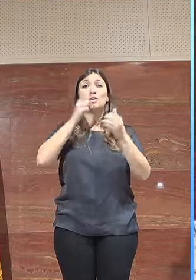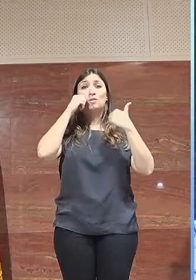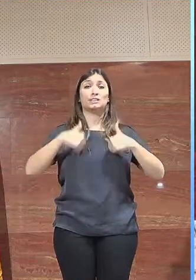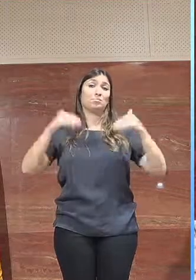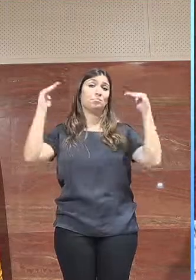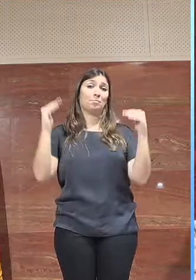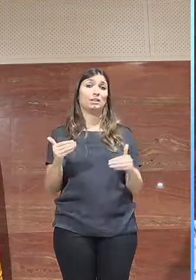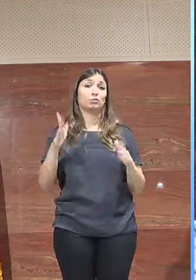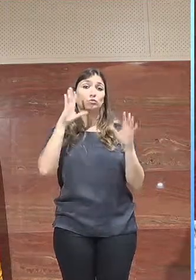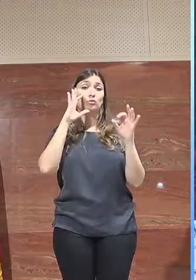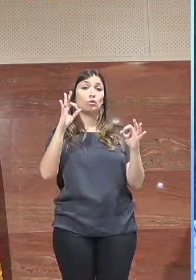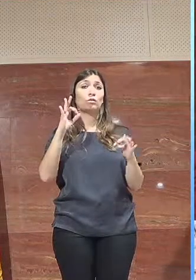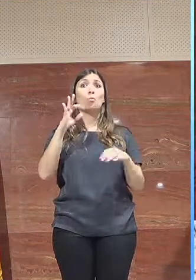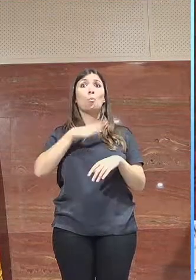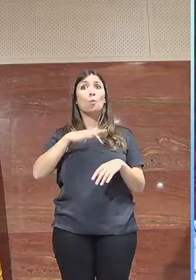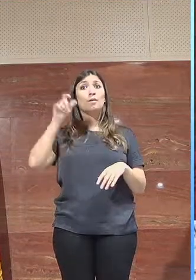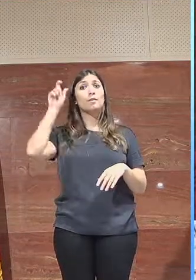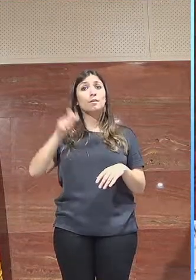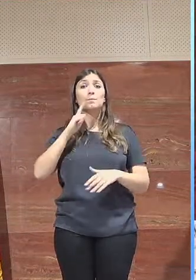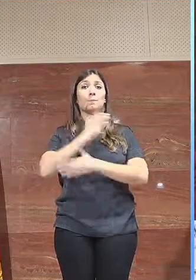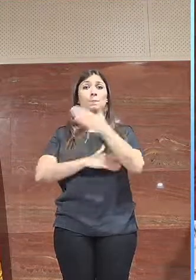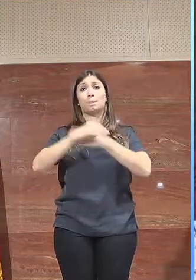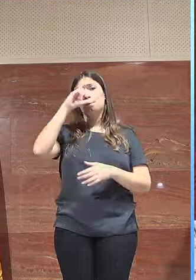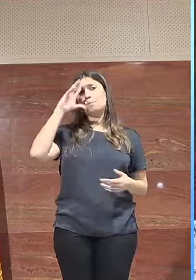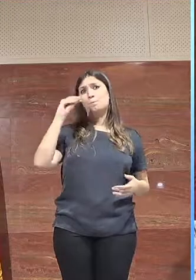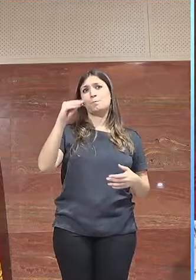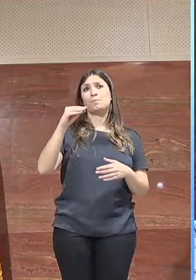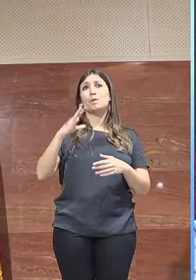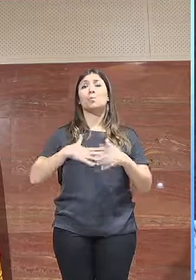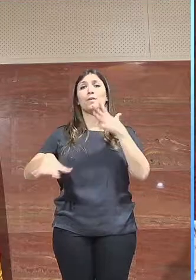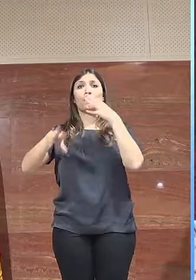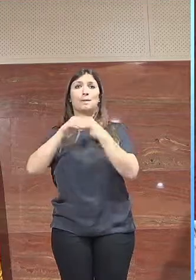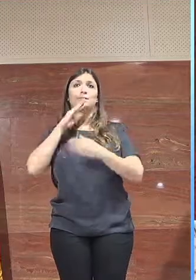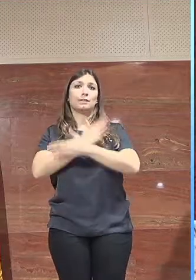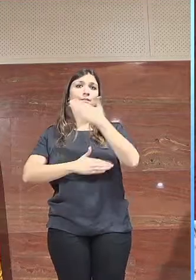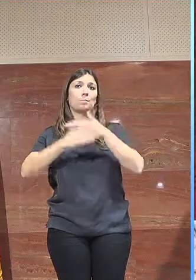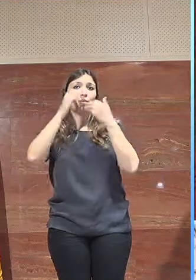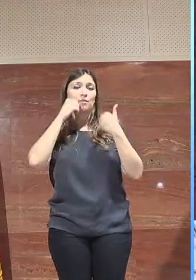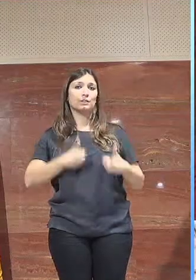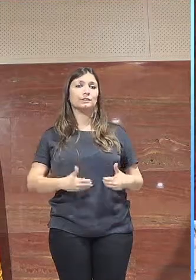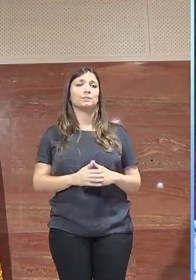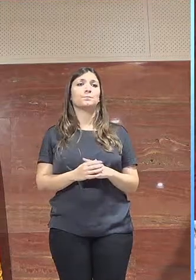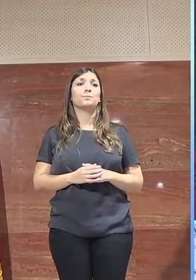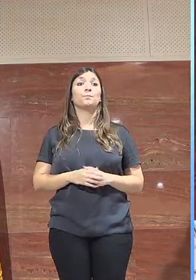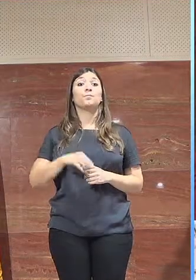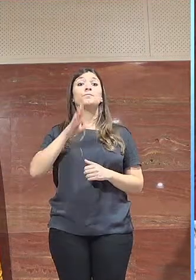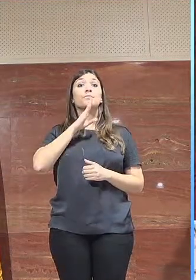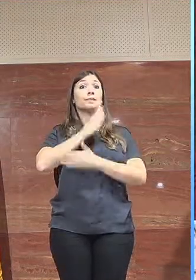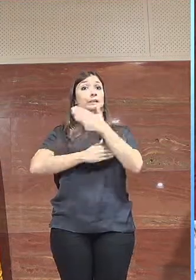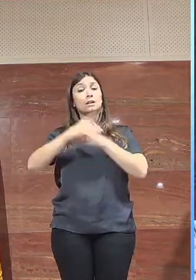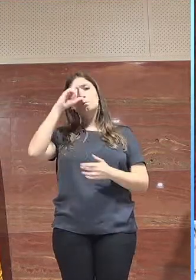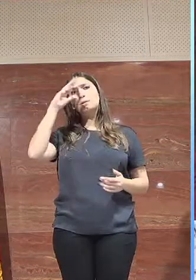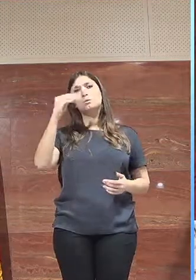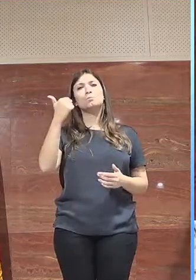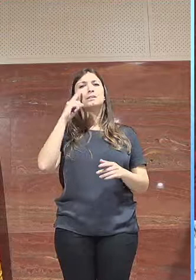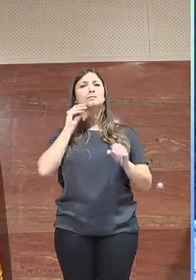físico, obviamente siempre y cuando que esa persona con discapacidad intelectual no lleve asociada una discapacidad física. Bien, y desde ese punto de vista, pues bueno, llama la atención como